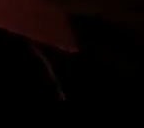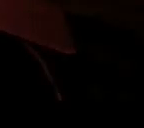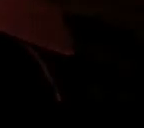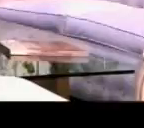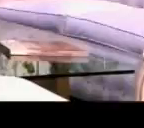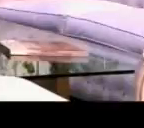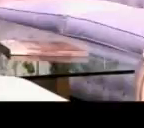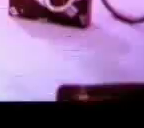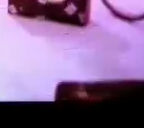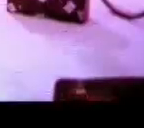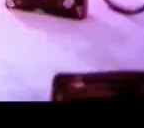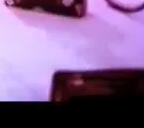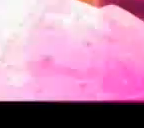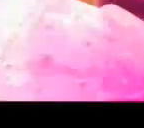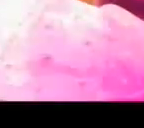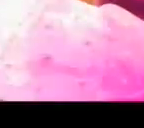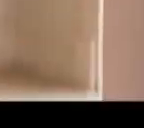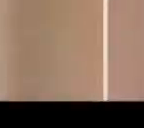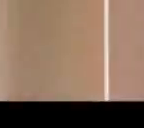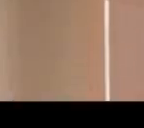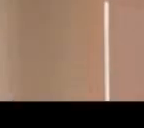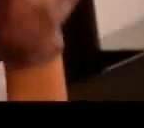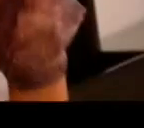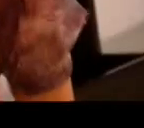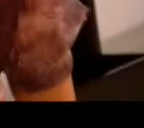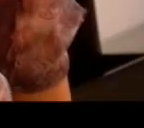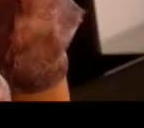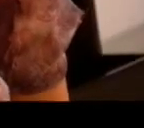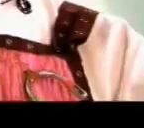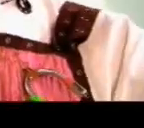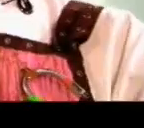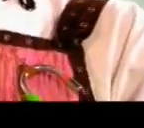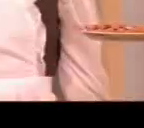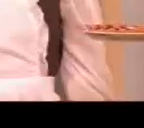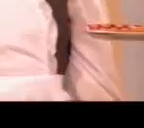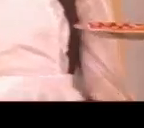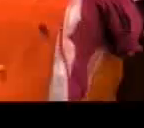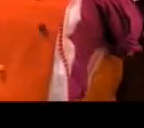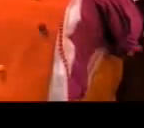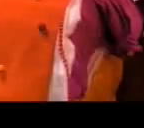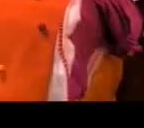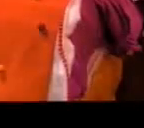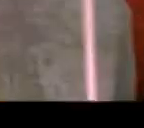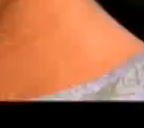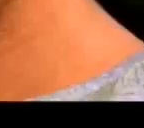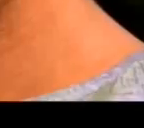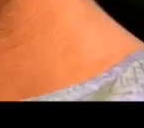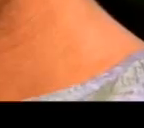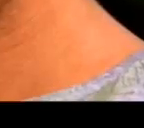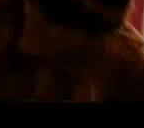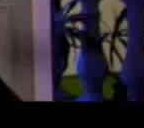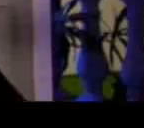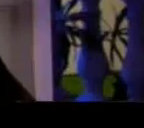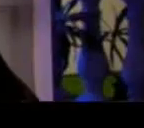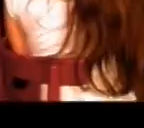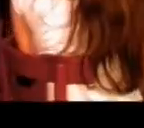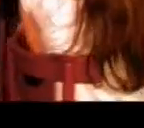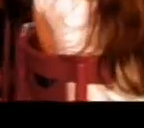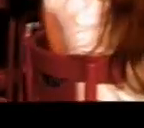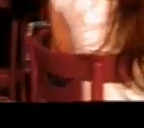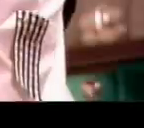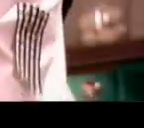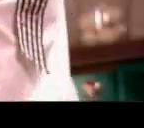Nuevos personajes, nuevos retos y nuevas aventuras llenas de magia, romance y